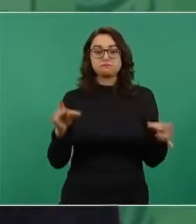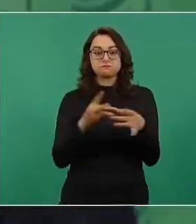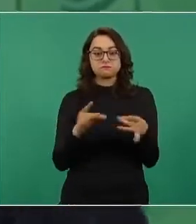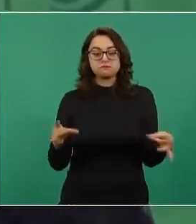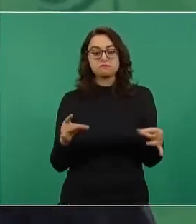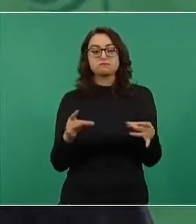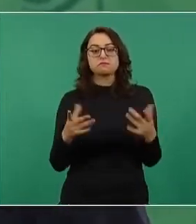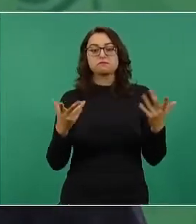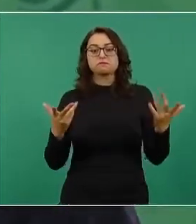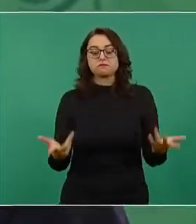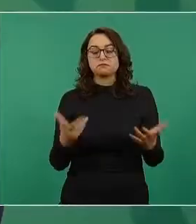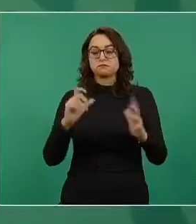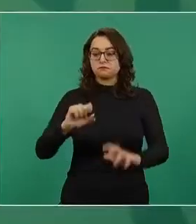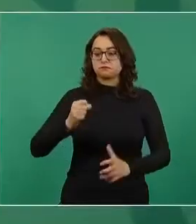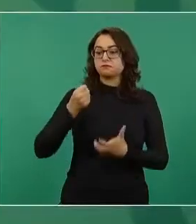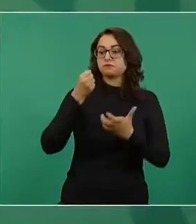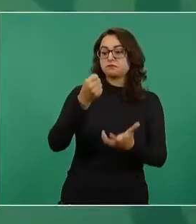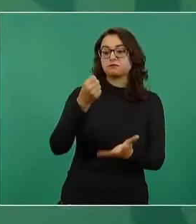presupuesto aprobado